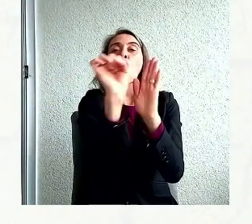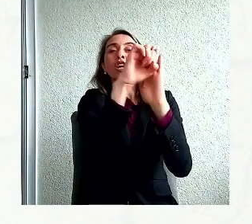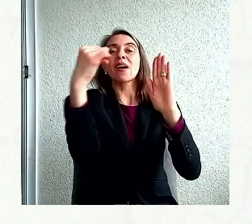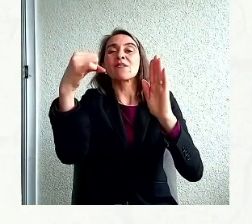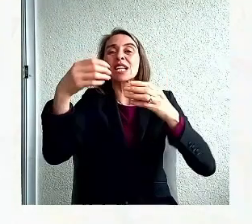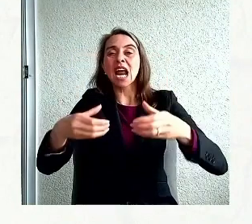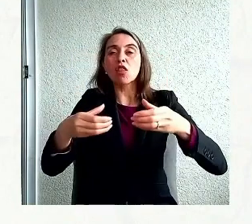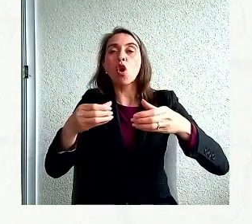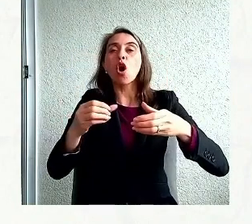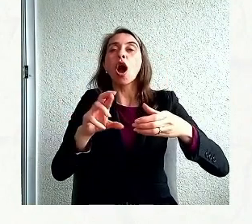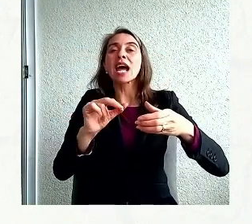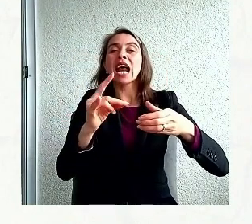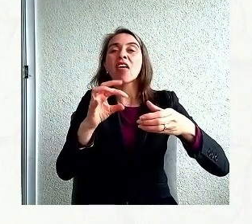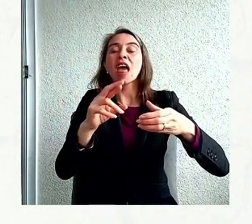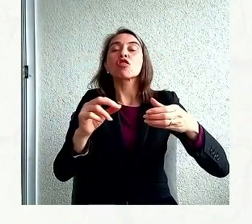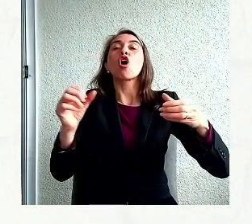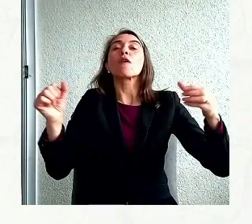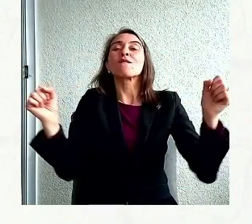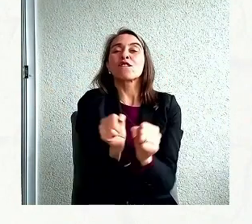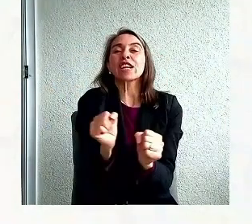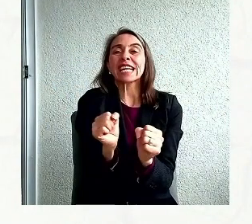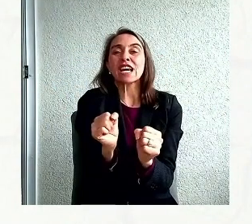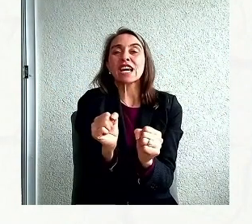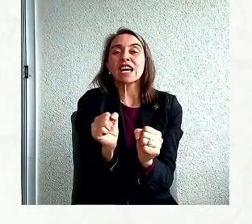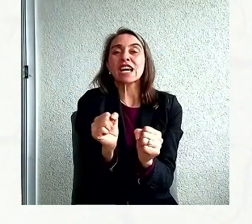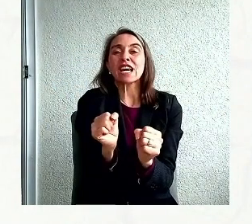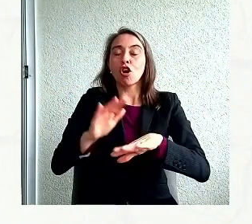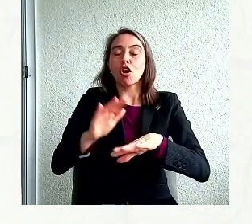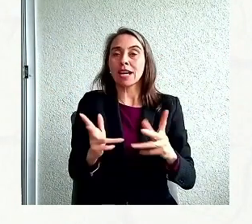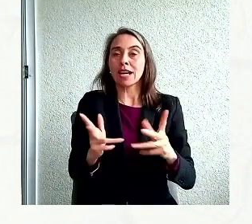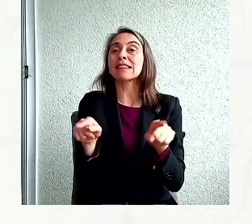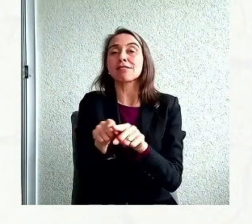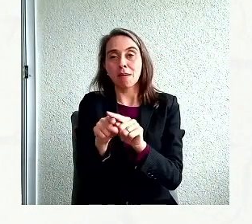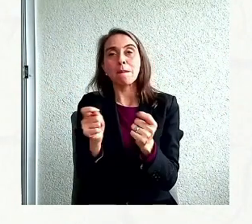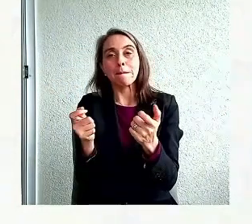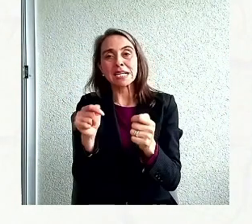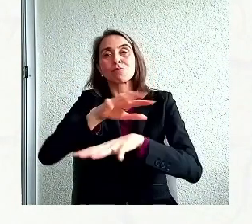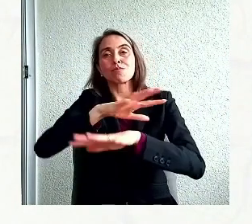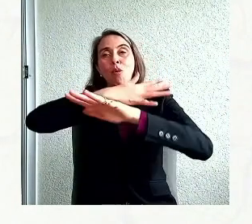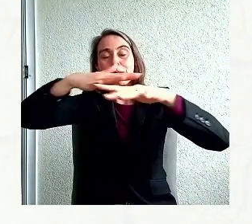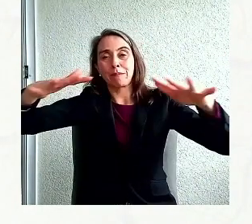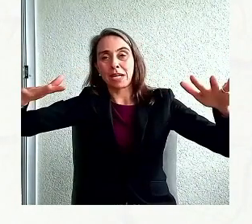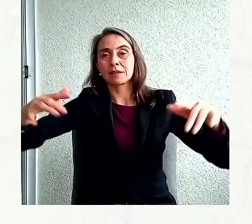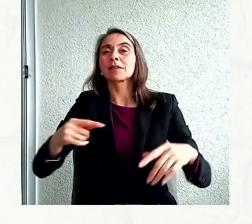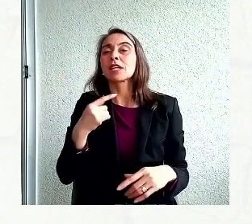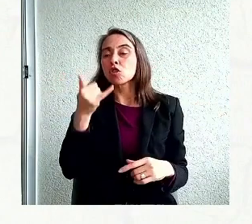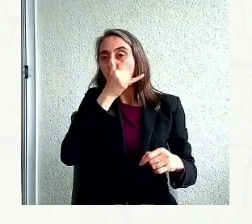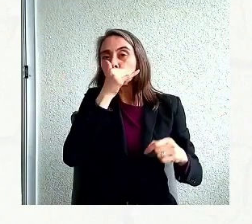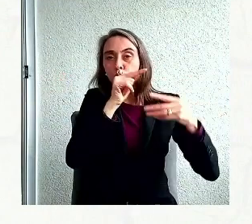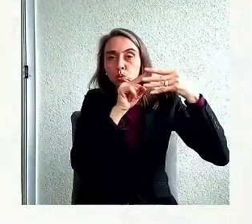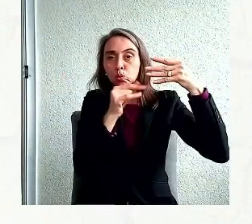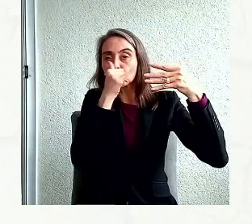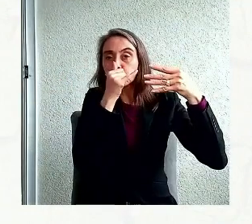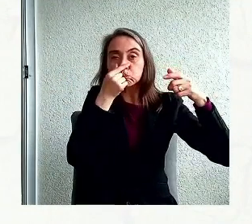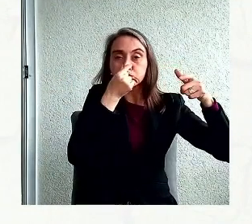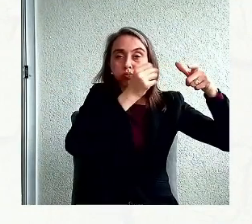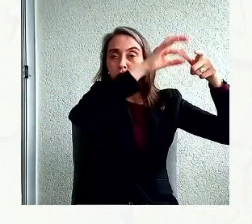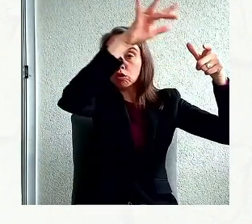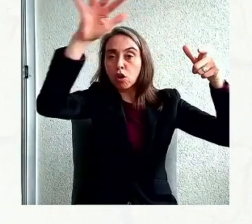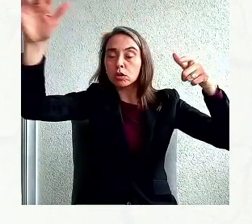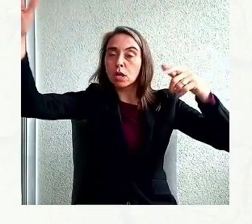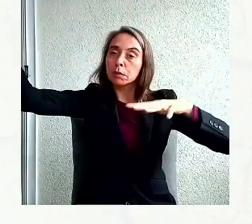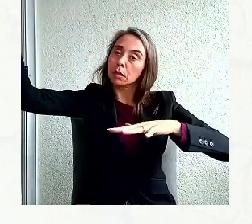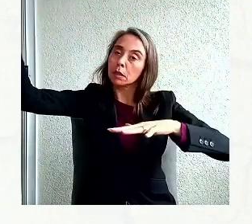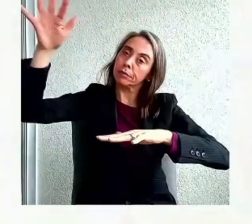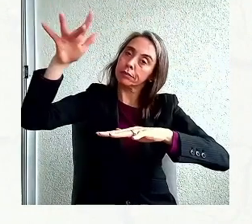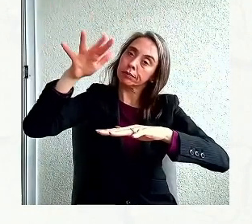pueden entonces depositarse por deposición seca o deposición húmeda sobre la criósfera, en particular sobre los Andes, que es lo que